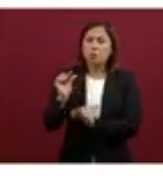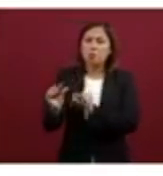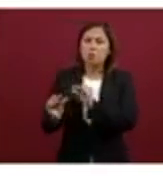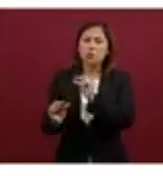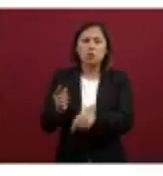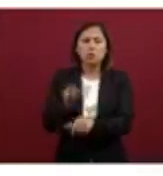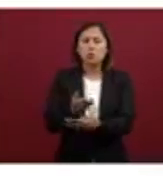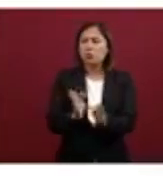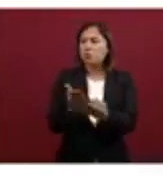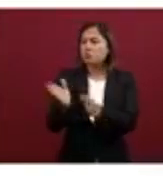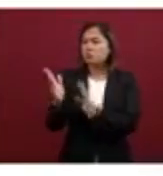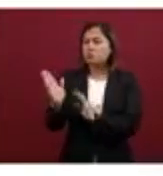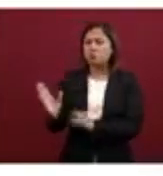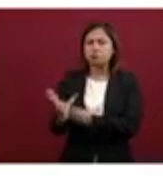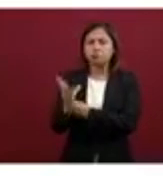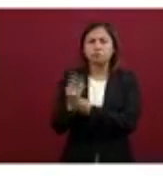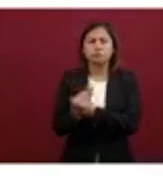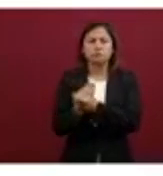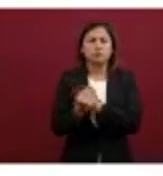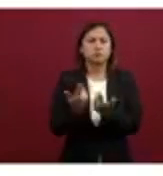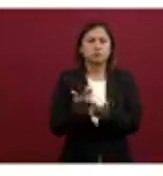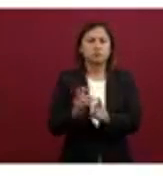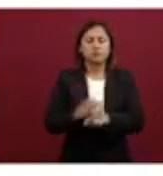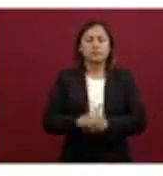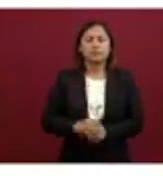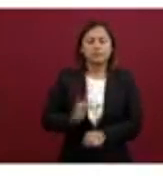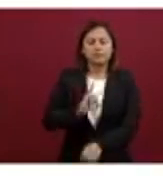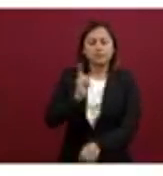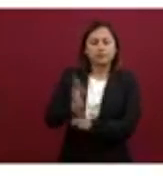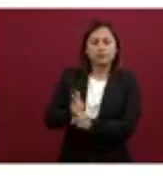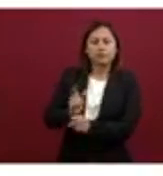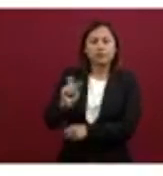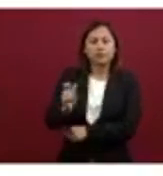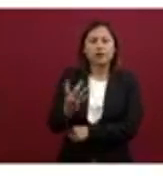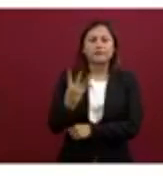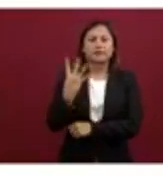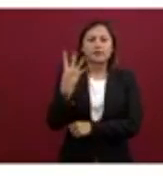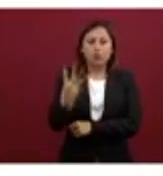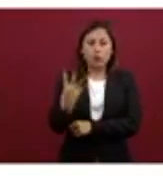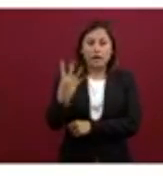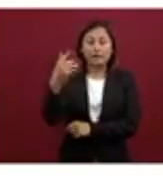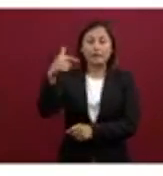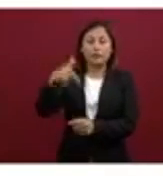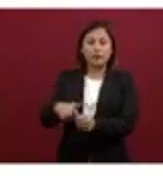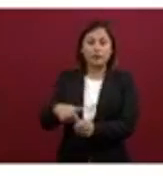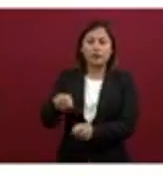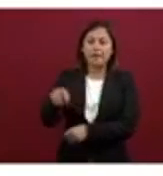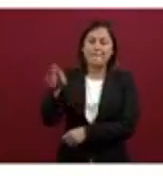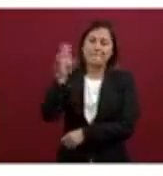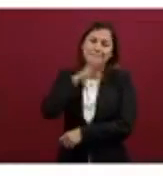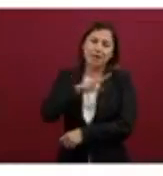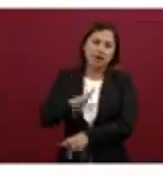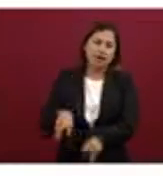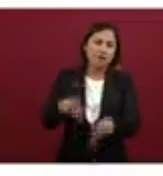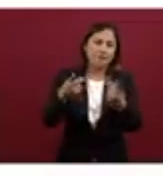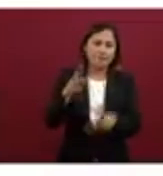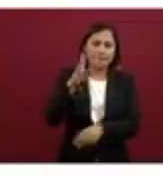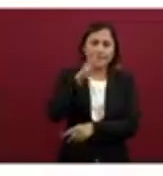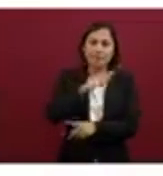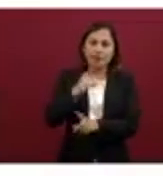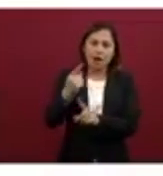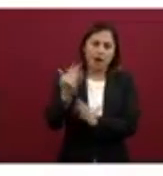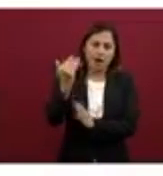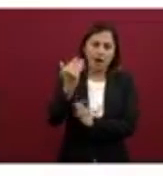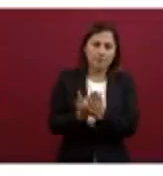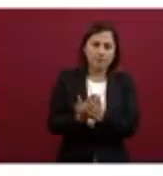Se encontraron 24 gasolineras con irregularidades que no dan litros del litro, 38 bombas